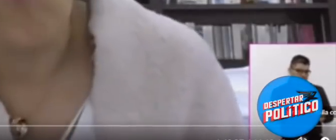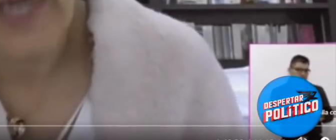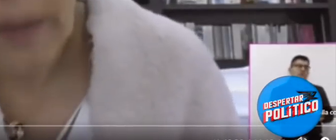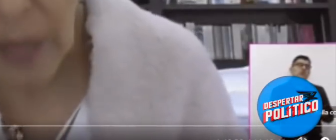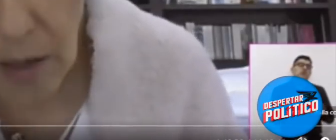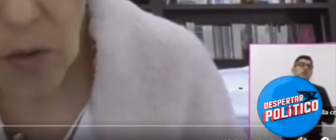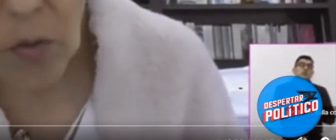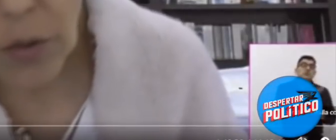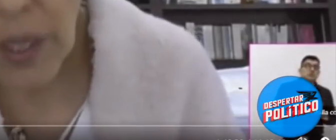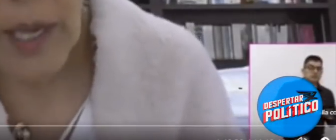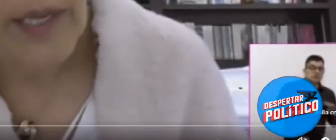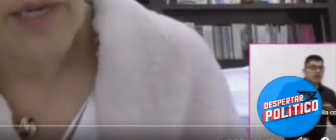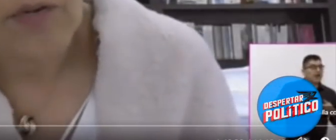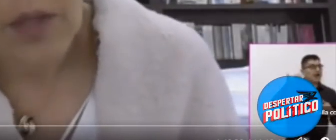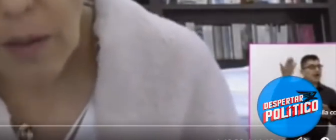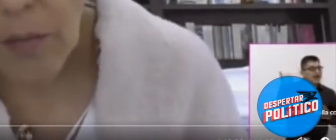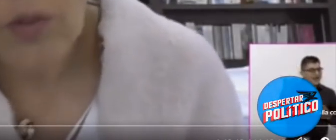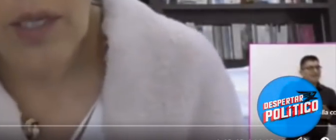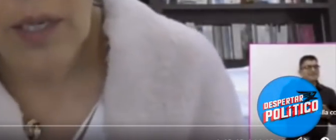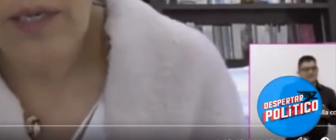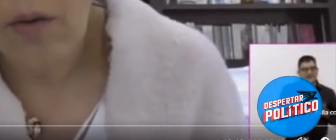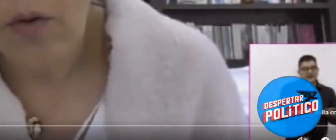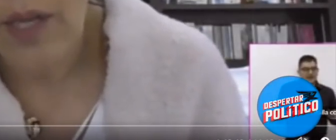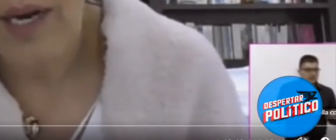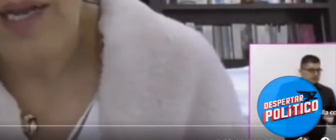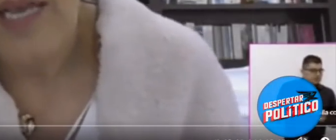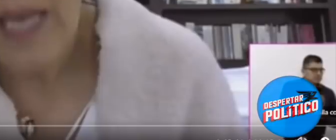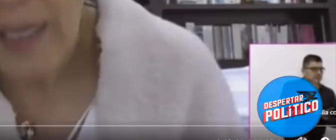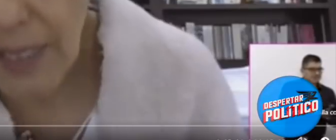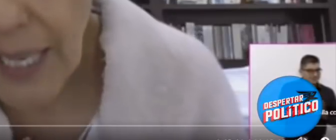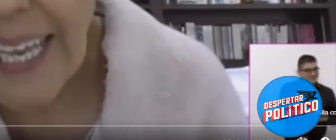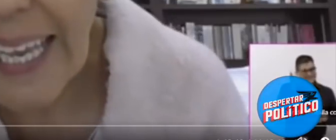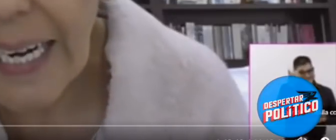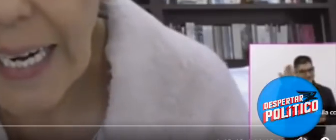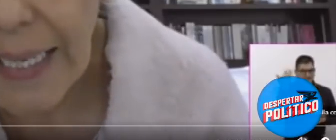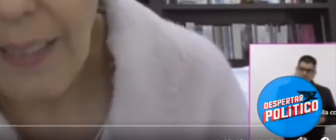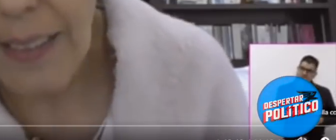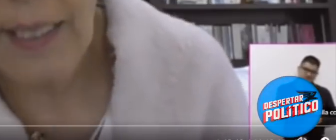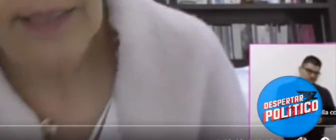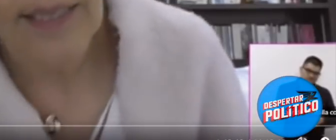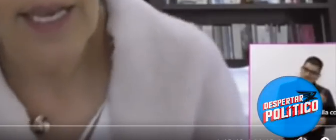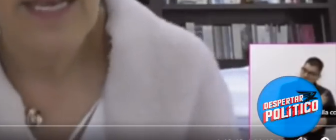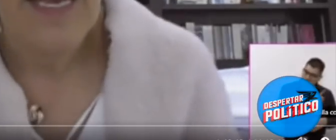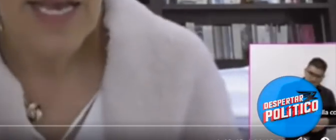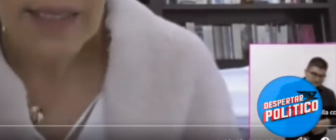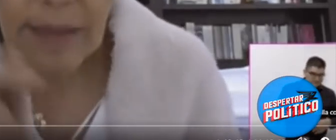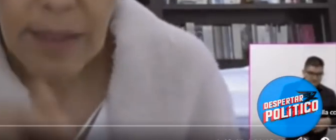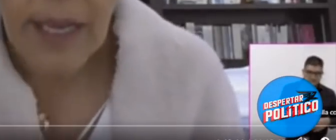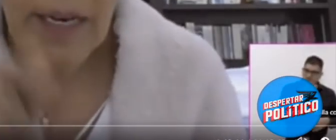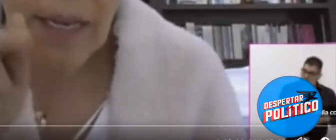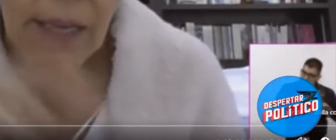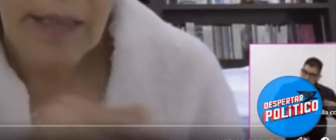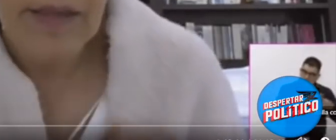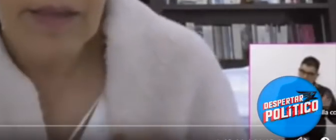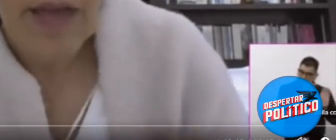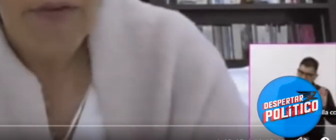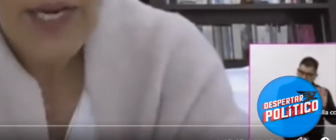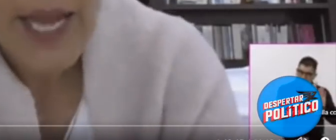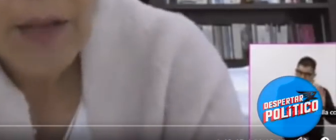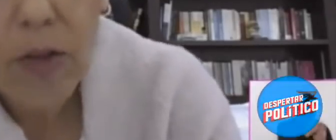como antaño ocurría y exigibles que se están